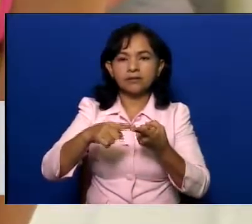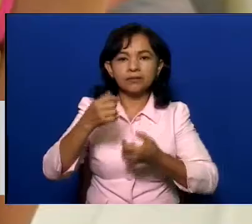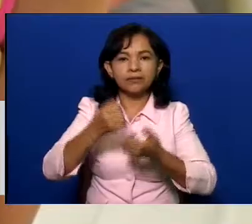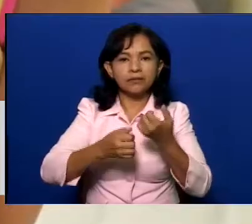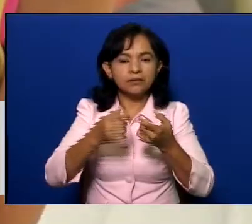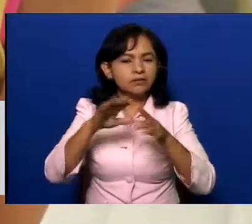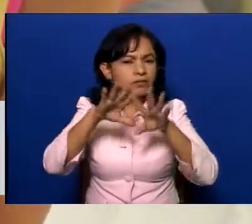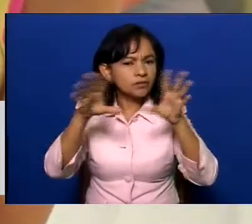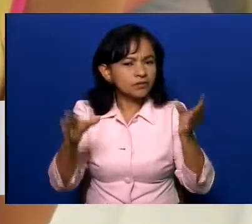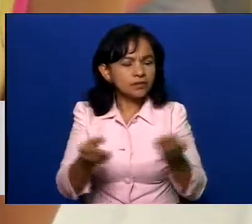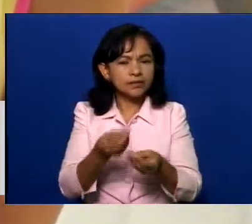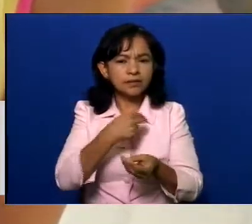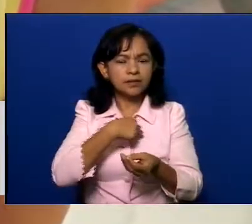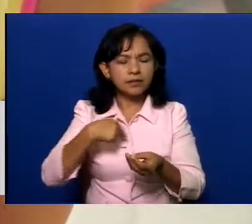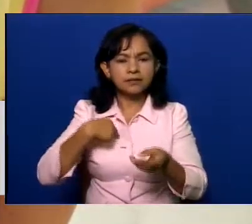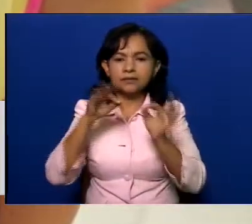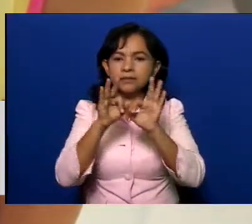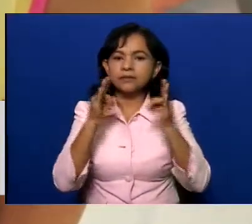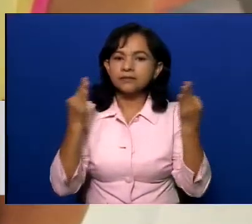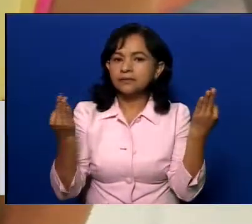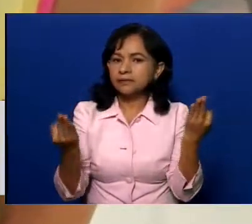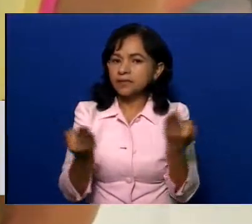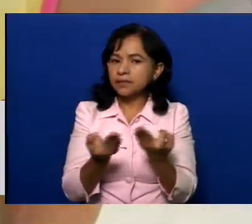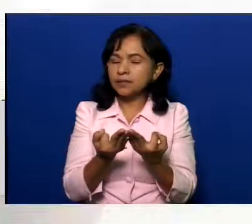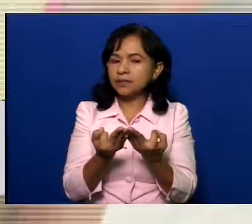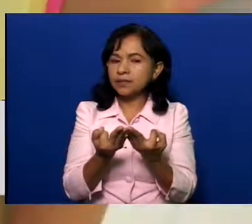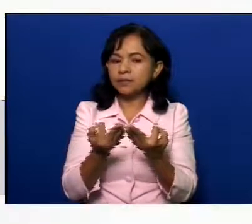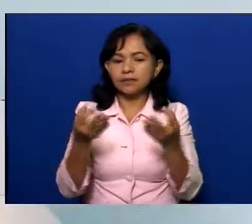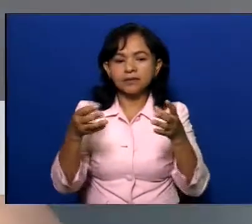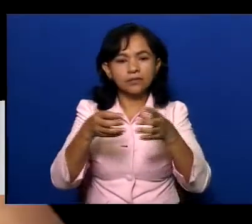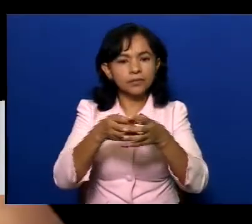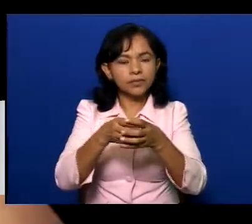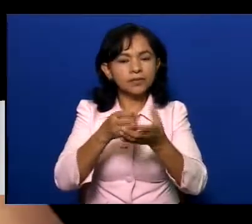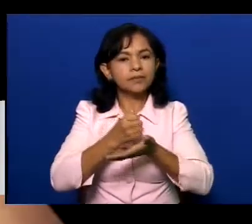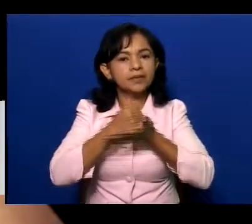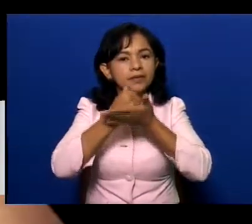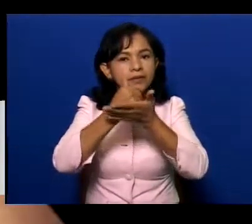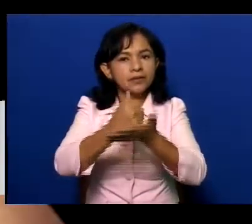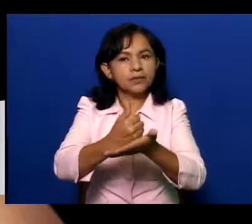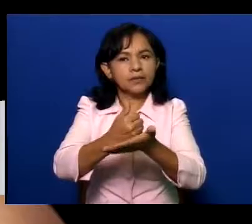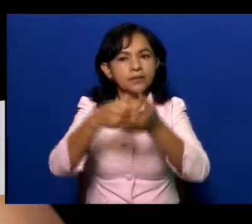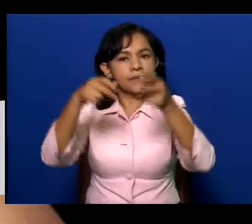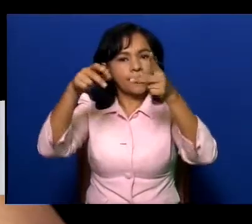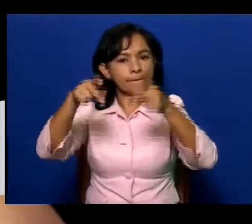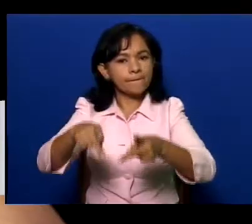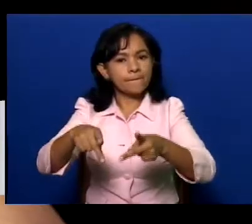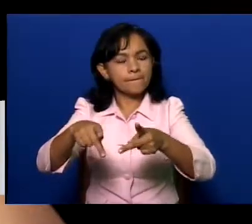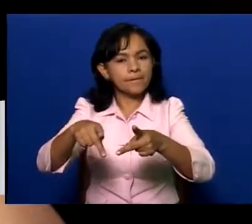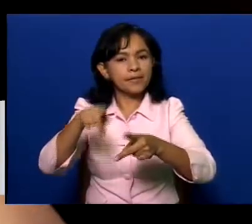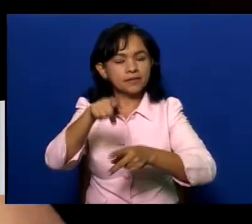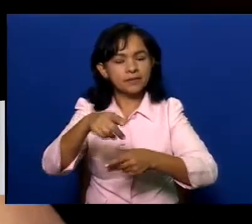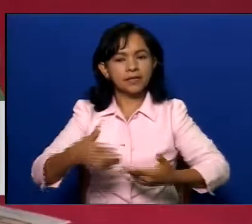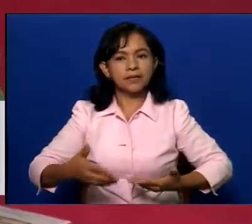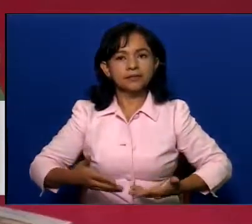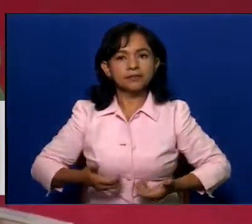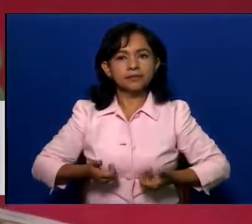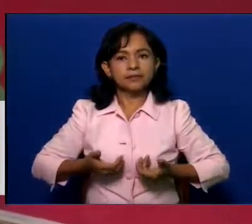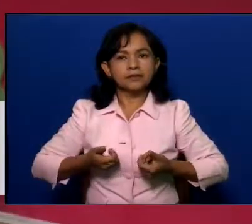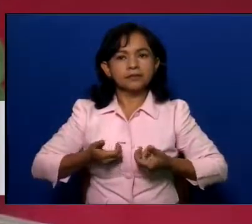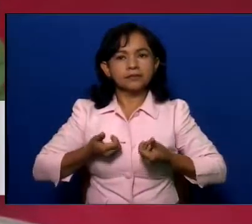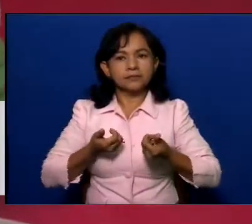sollozaba la noche, y el crepúsculo en su suave amatista diluía la lágrima de